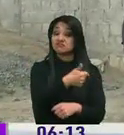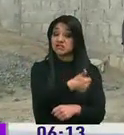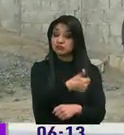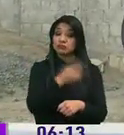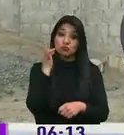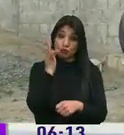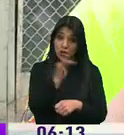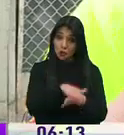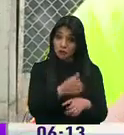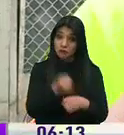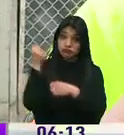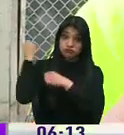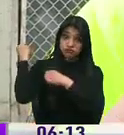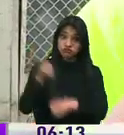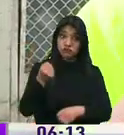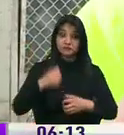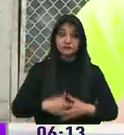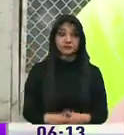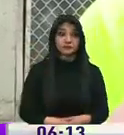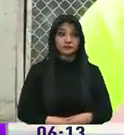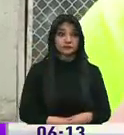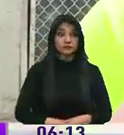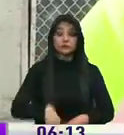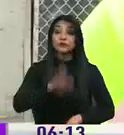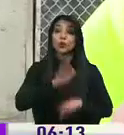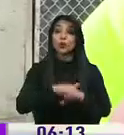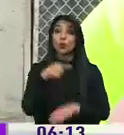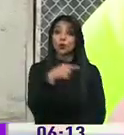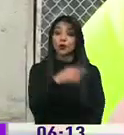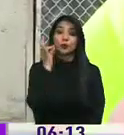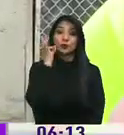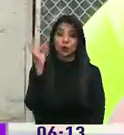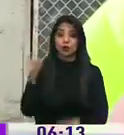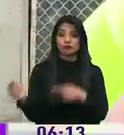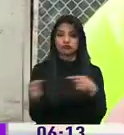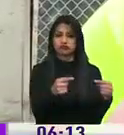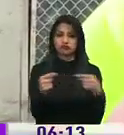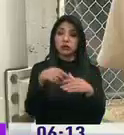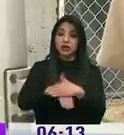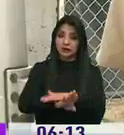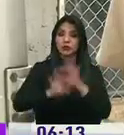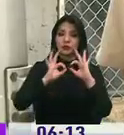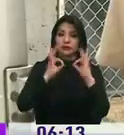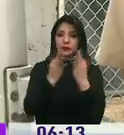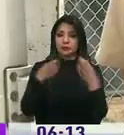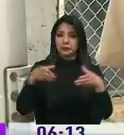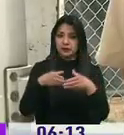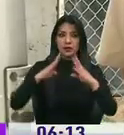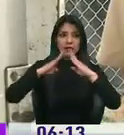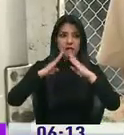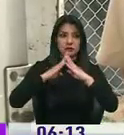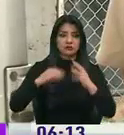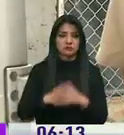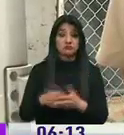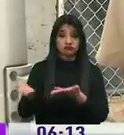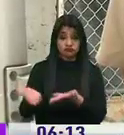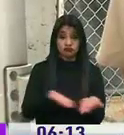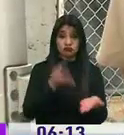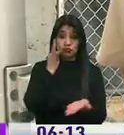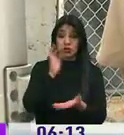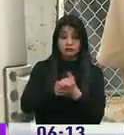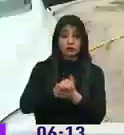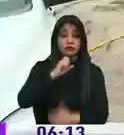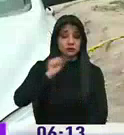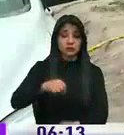contundente la motivación sería el producto de una riña en interior del mueble en la casa recibió a los uniformados la esposa del occiso